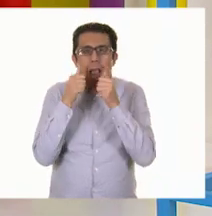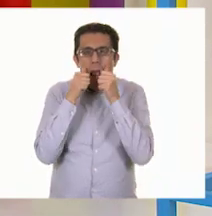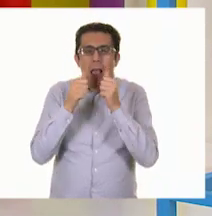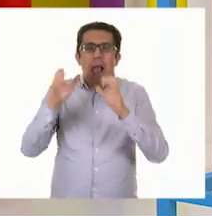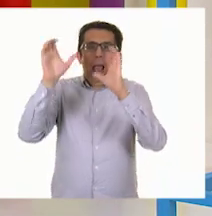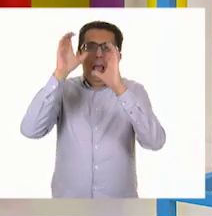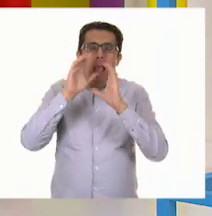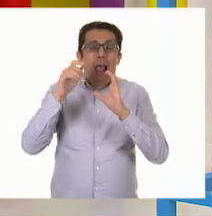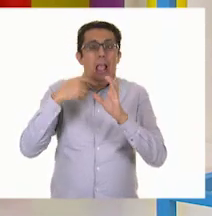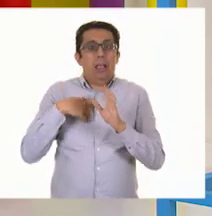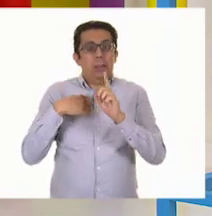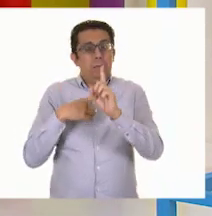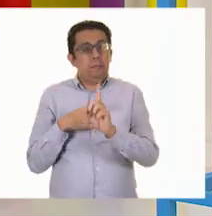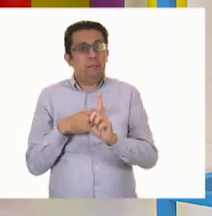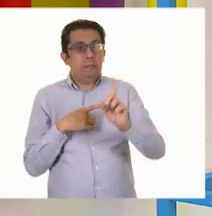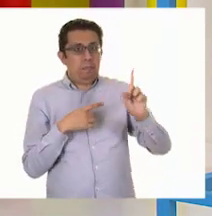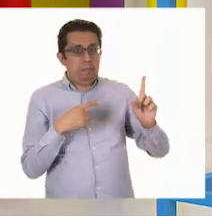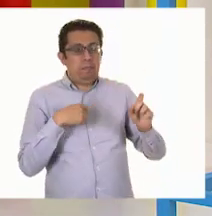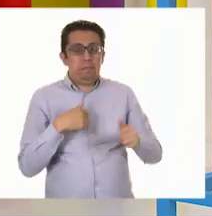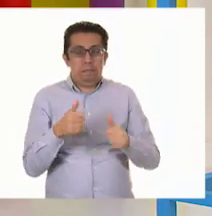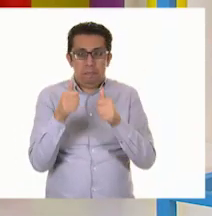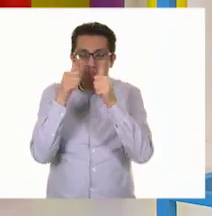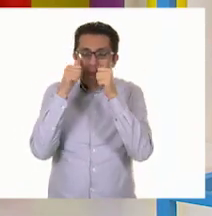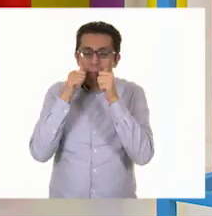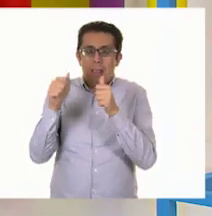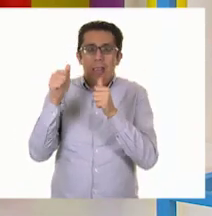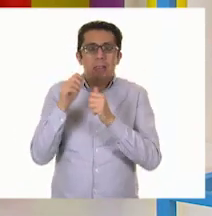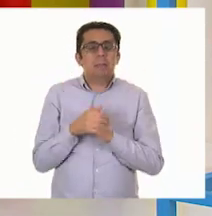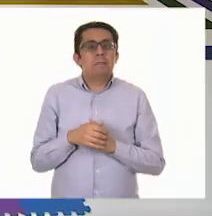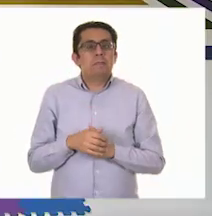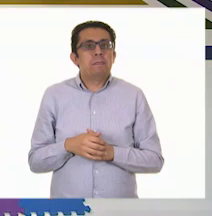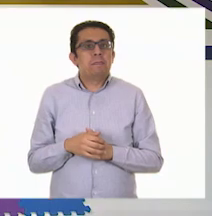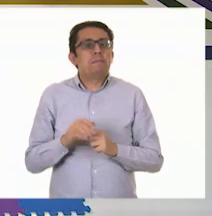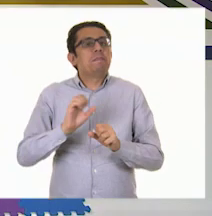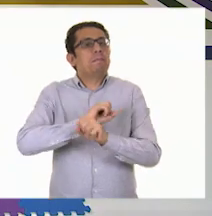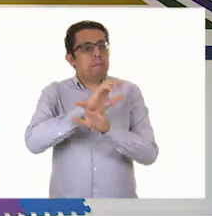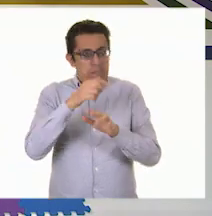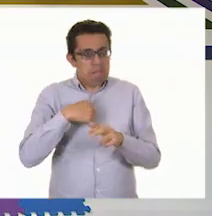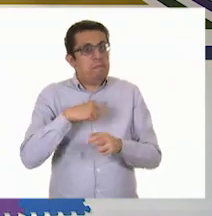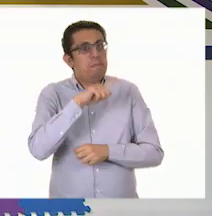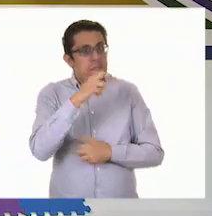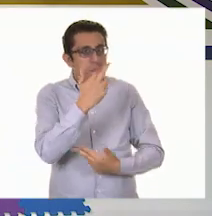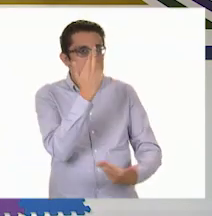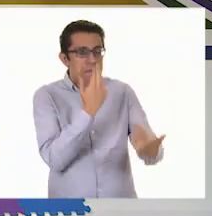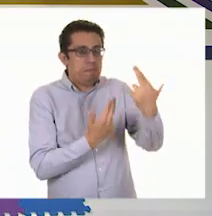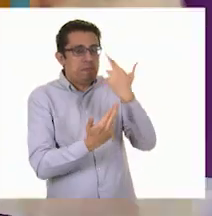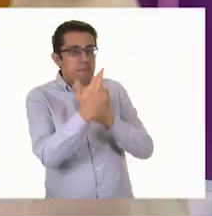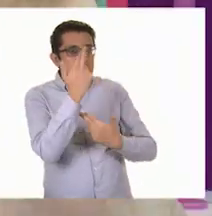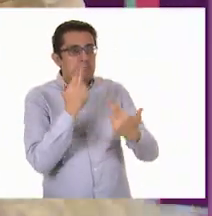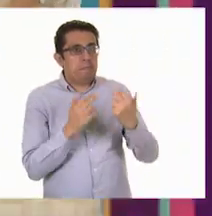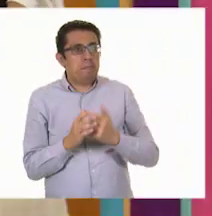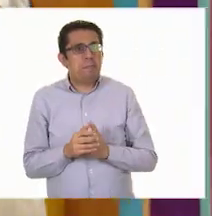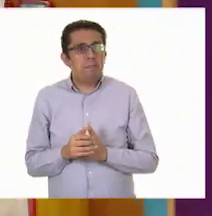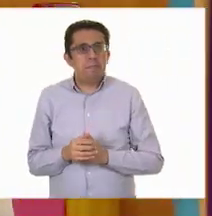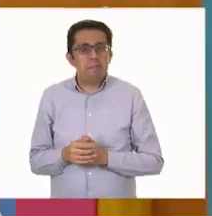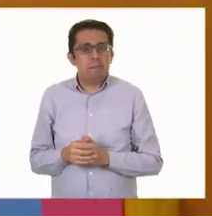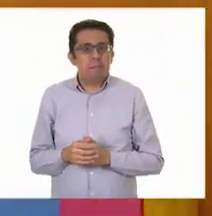voy a ir a mi lugar para escucharla con muchísima atención en lo que ella llega. Claro. Ahorita regreso. Sí.